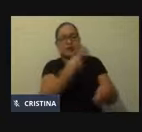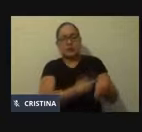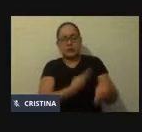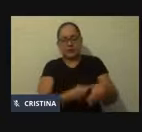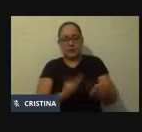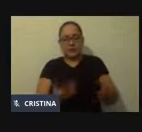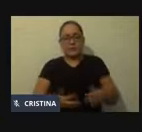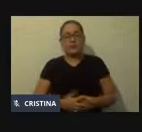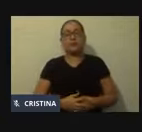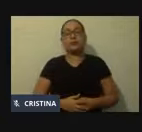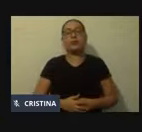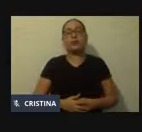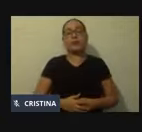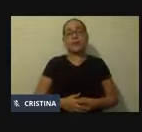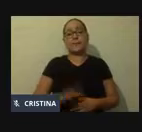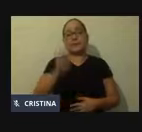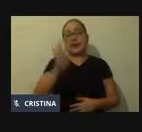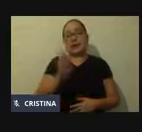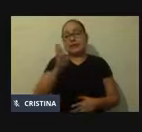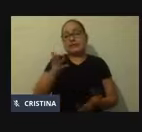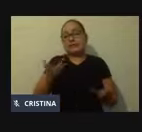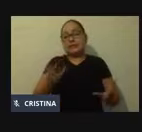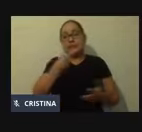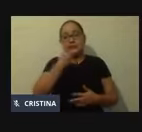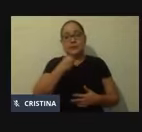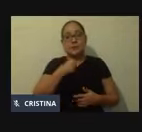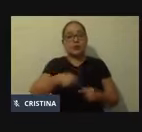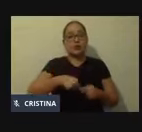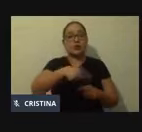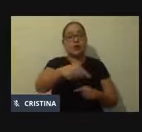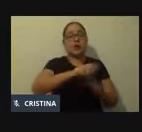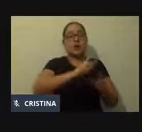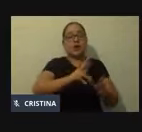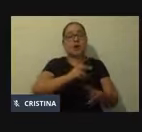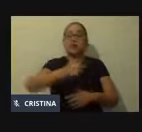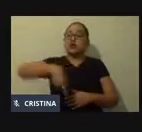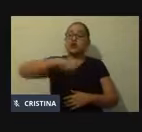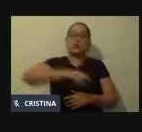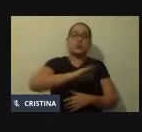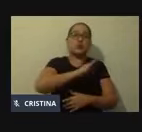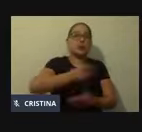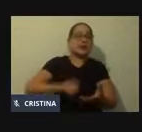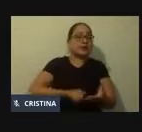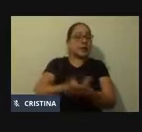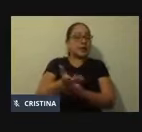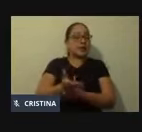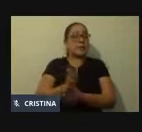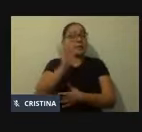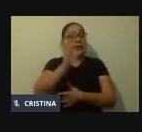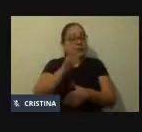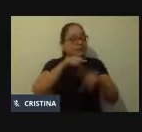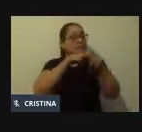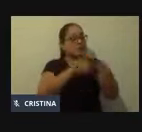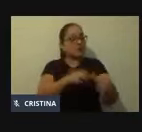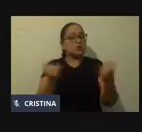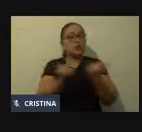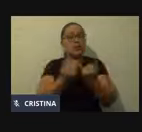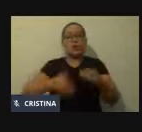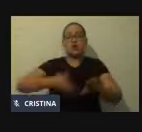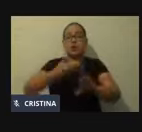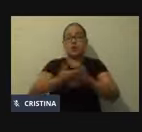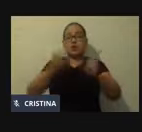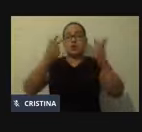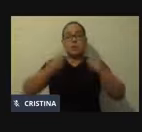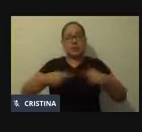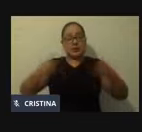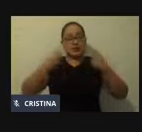enfermeros, pero esto cuando ya se acabe la cuarentena puede seguir y va a seguir hacia las personas comunes y corrientes